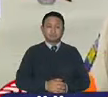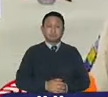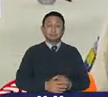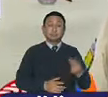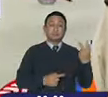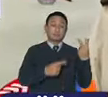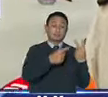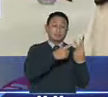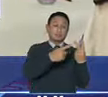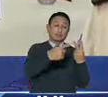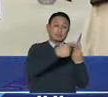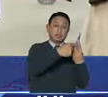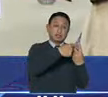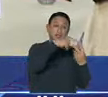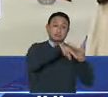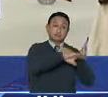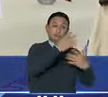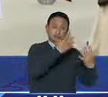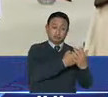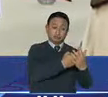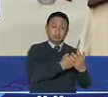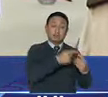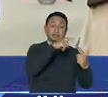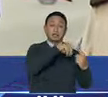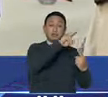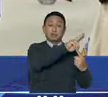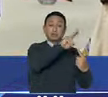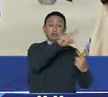registra antecedentes, el uno de 22 años, el otro de 32